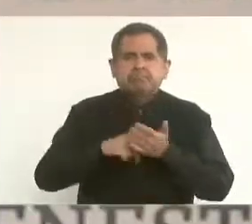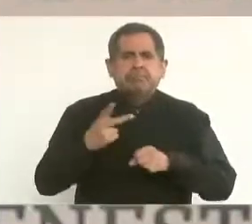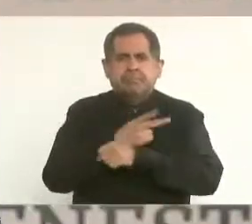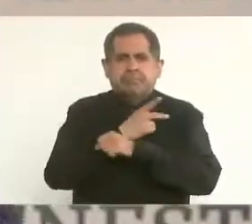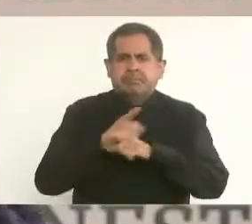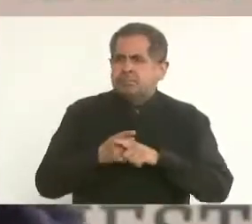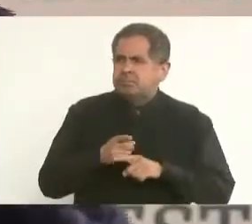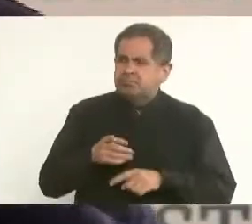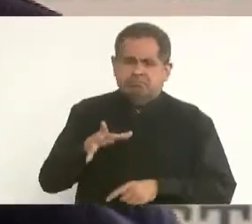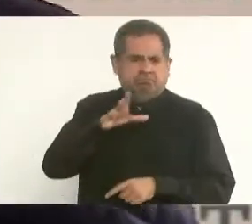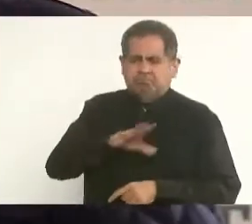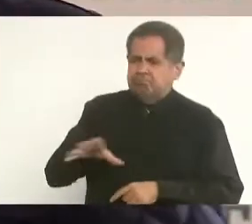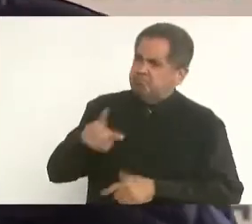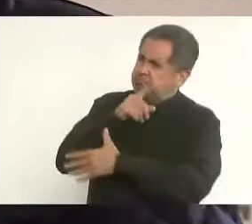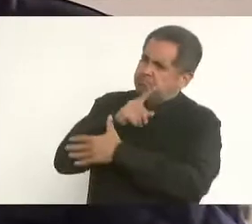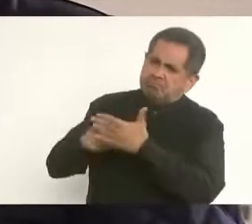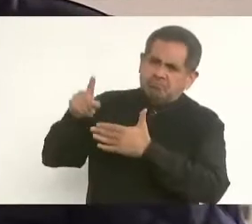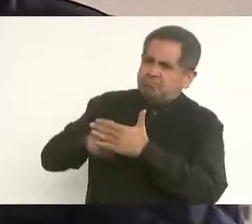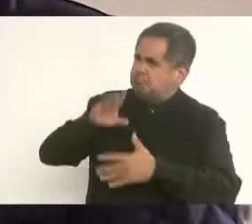reprueba,